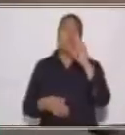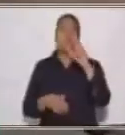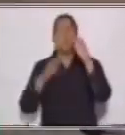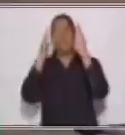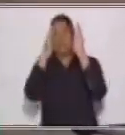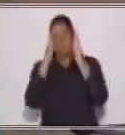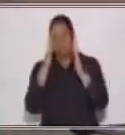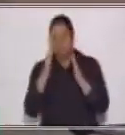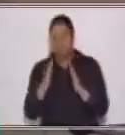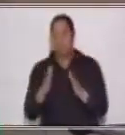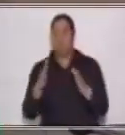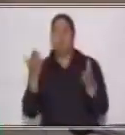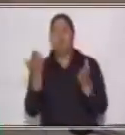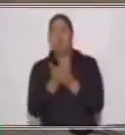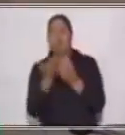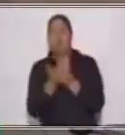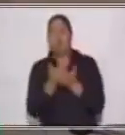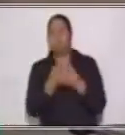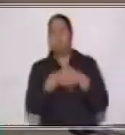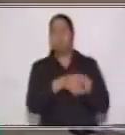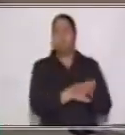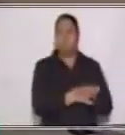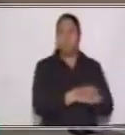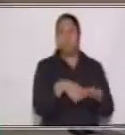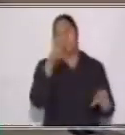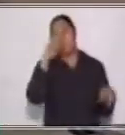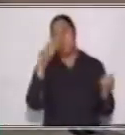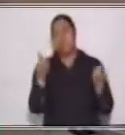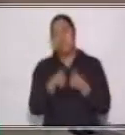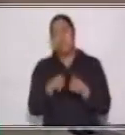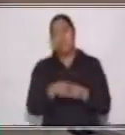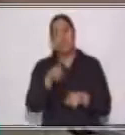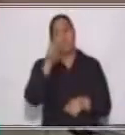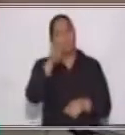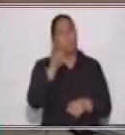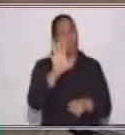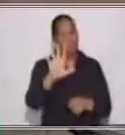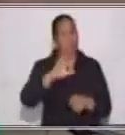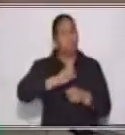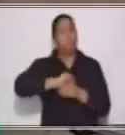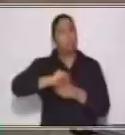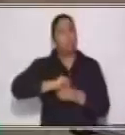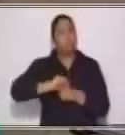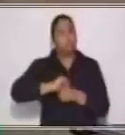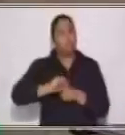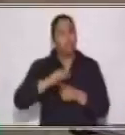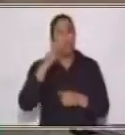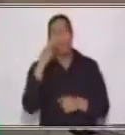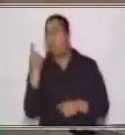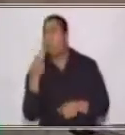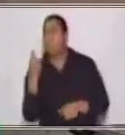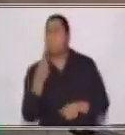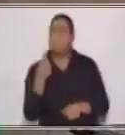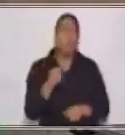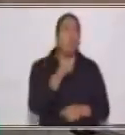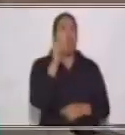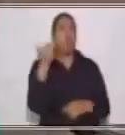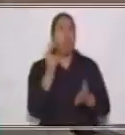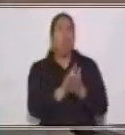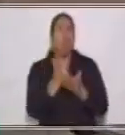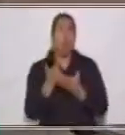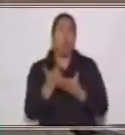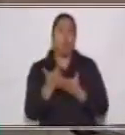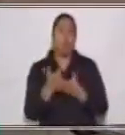en tu portafolio. También te recomiendo que practiques, que busques otros libros de texto en los que